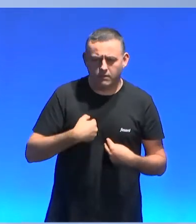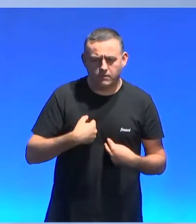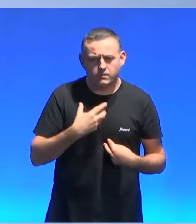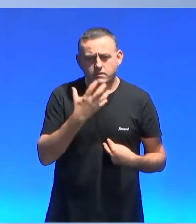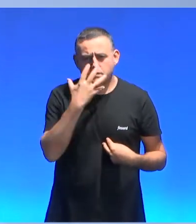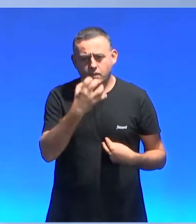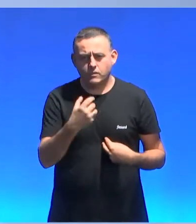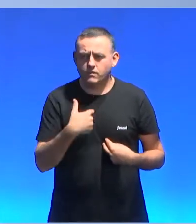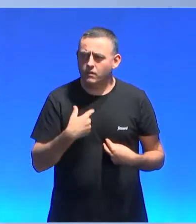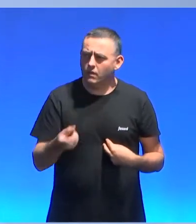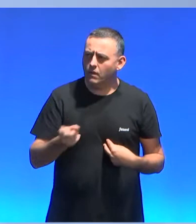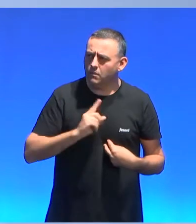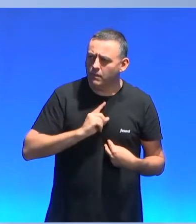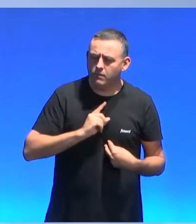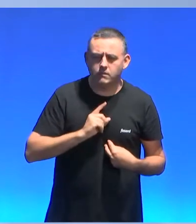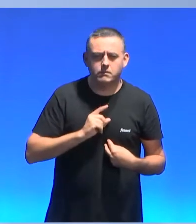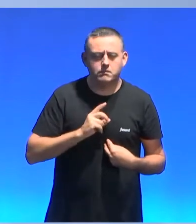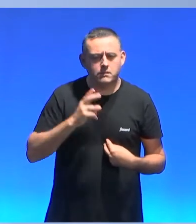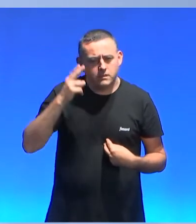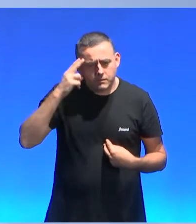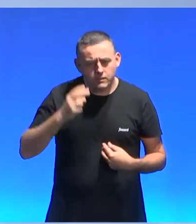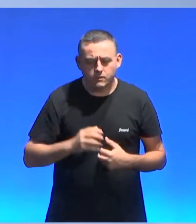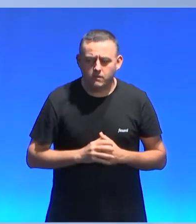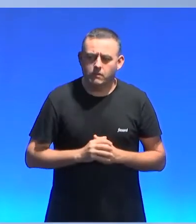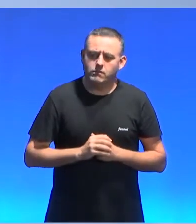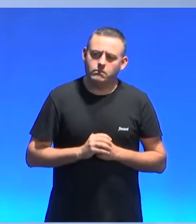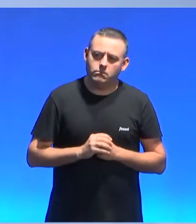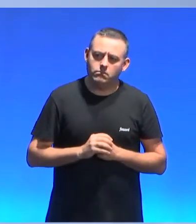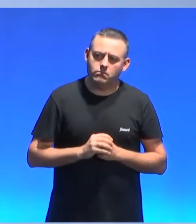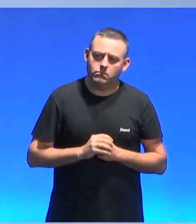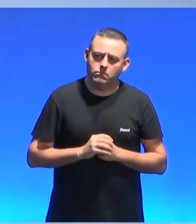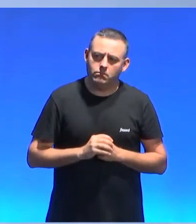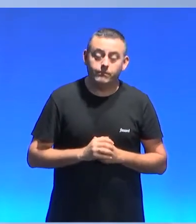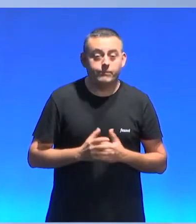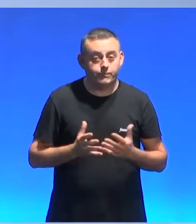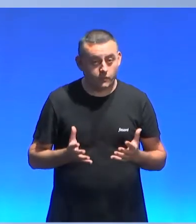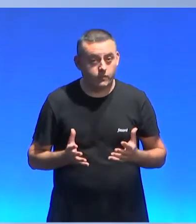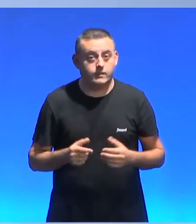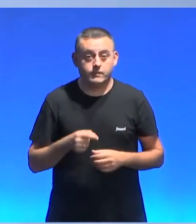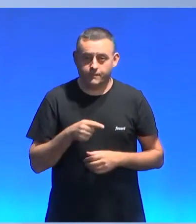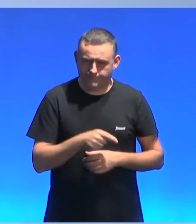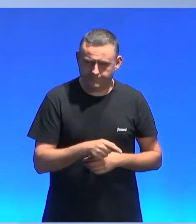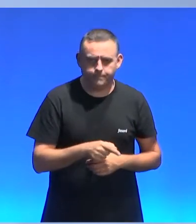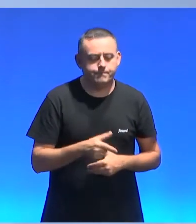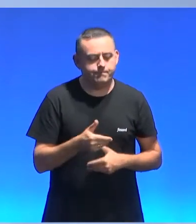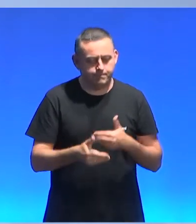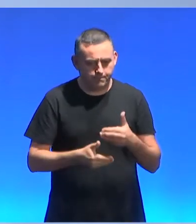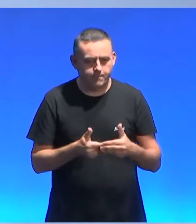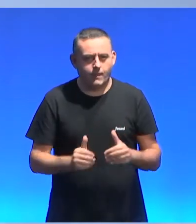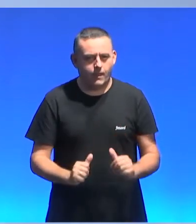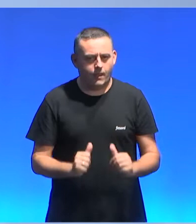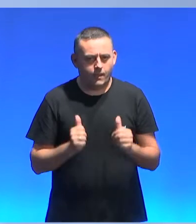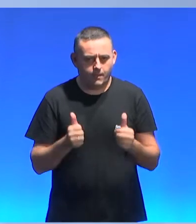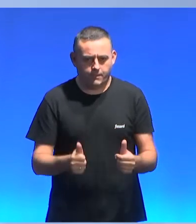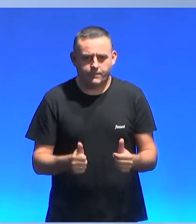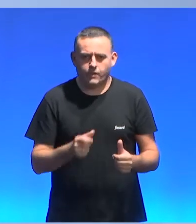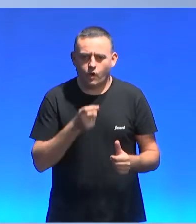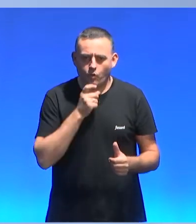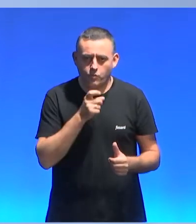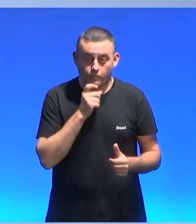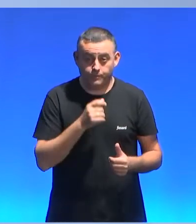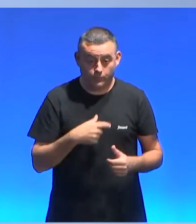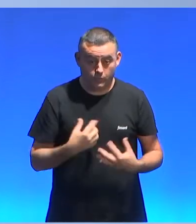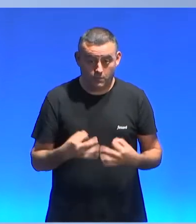sus necesidades, abren conflictos. Y abren conflictos con los